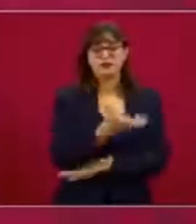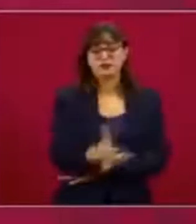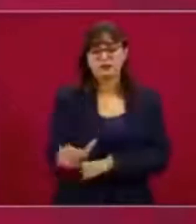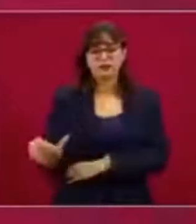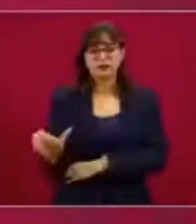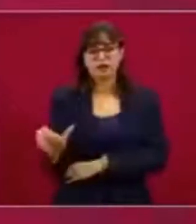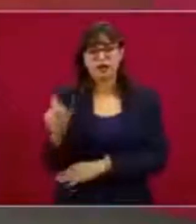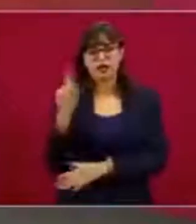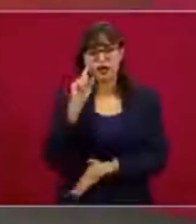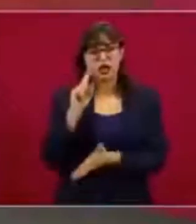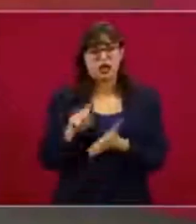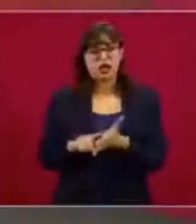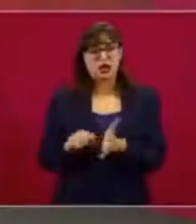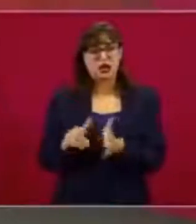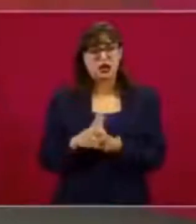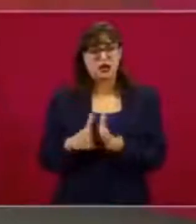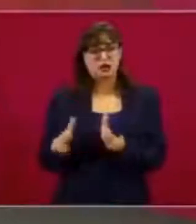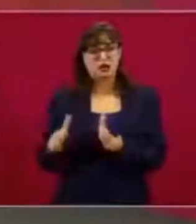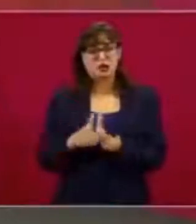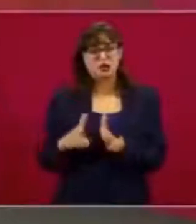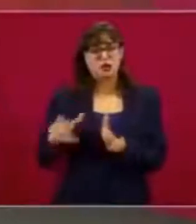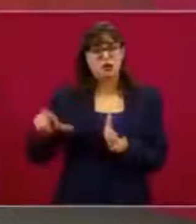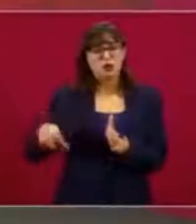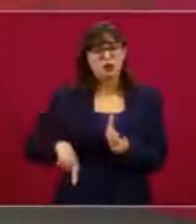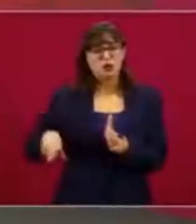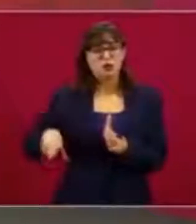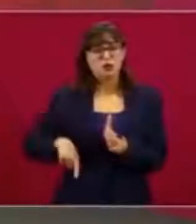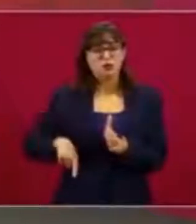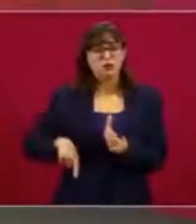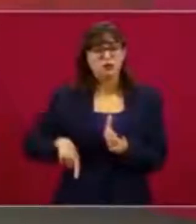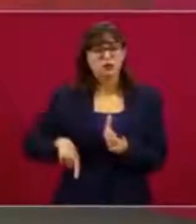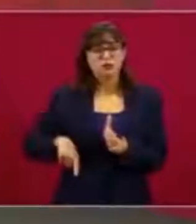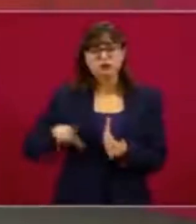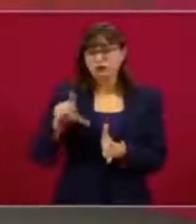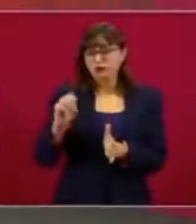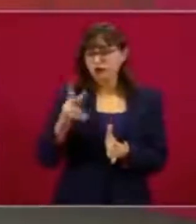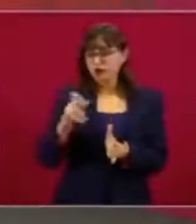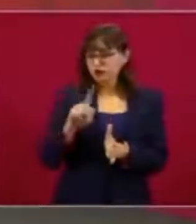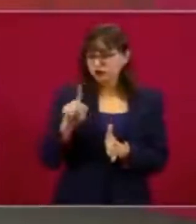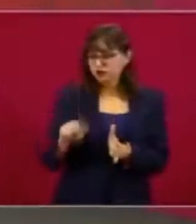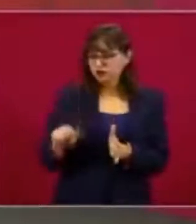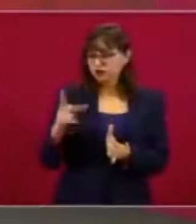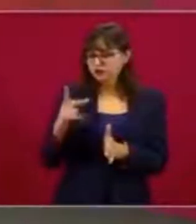gobierno del presidente López Portillo.